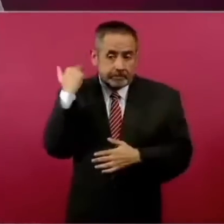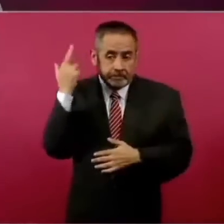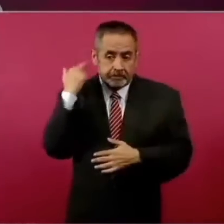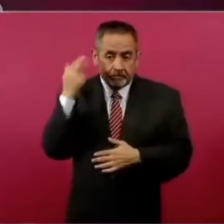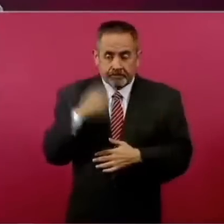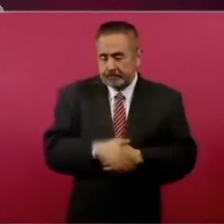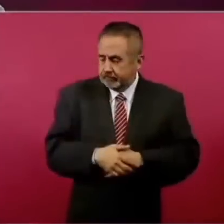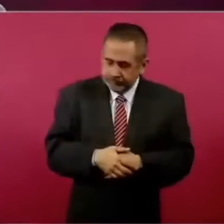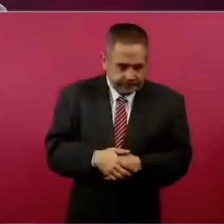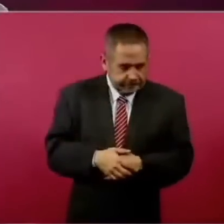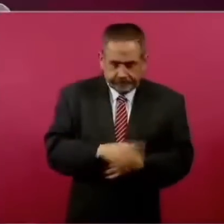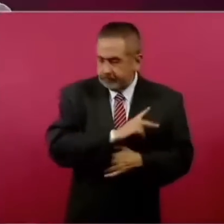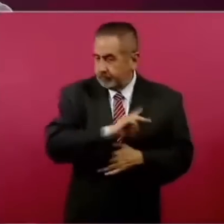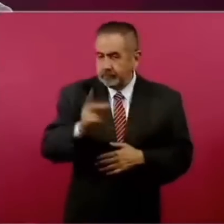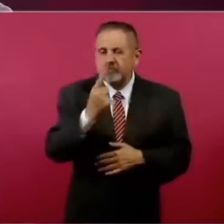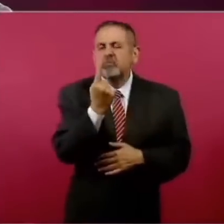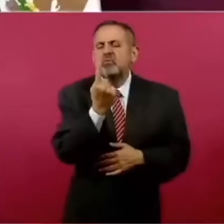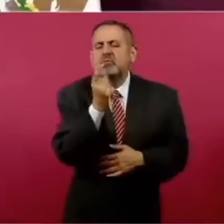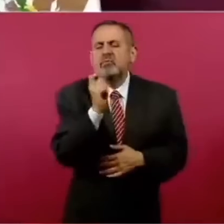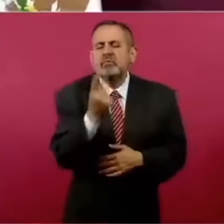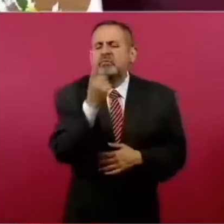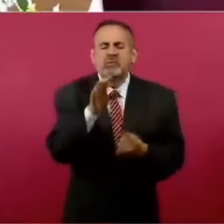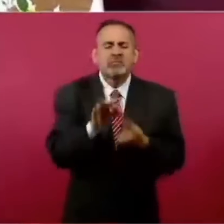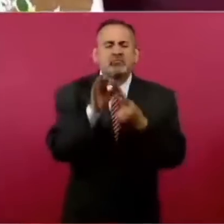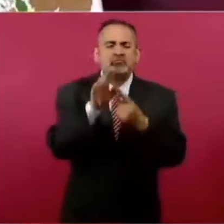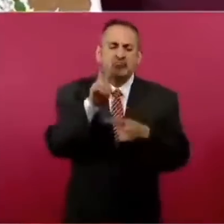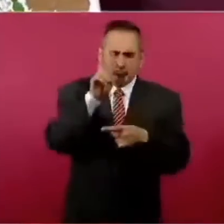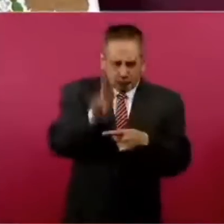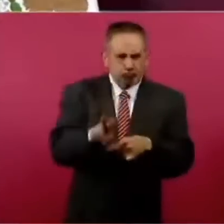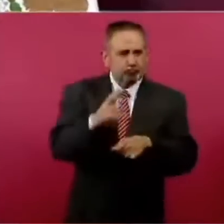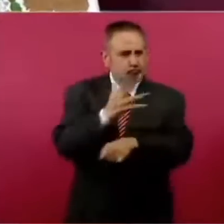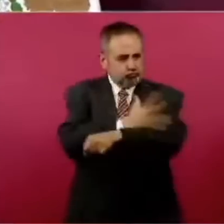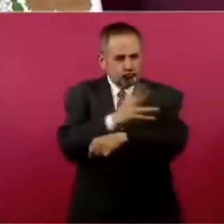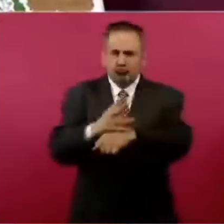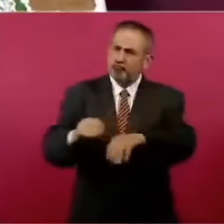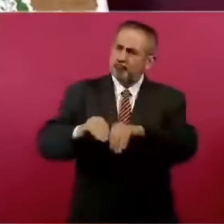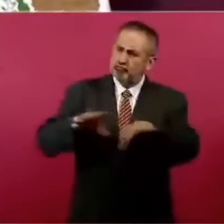Díganme uno que informe.